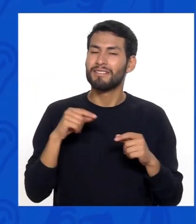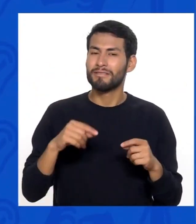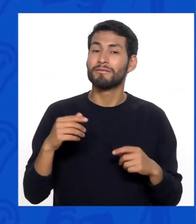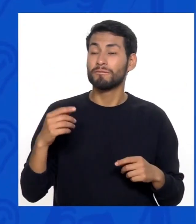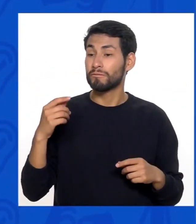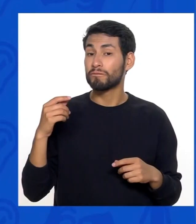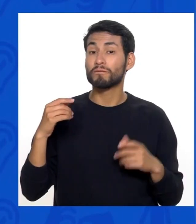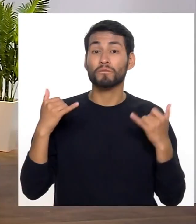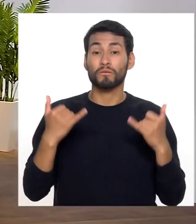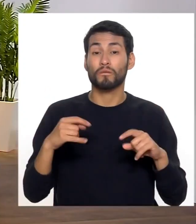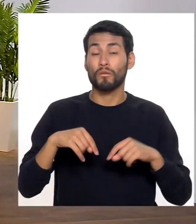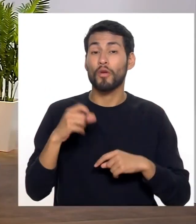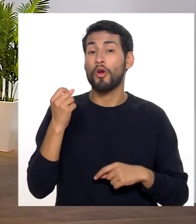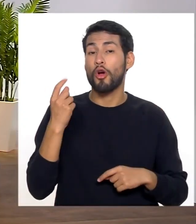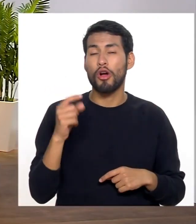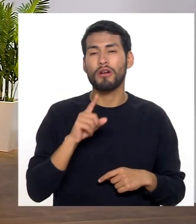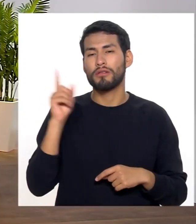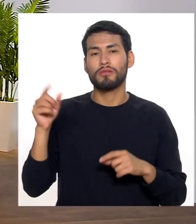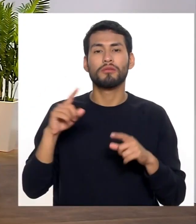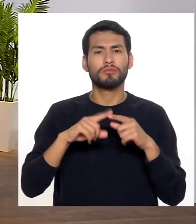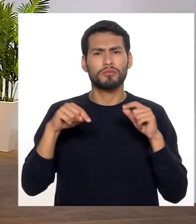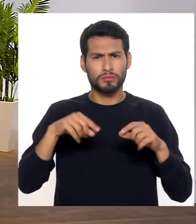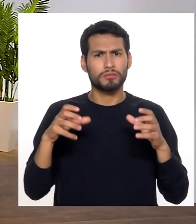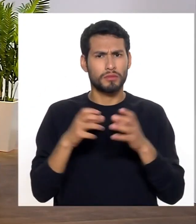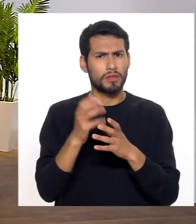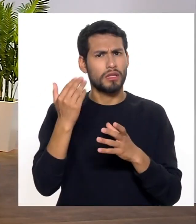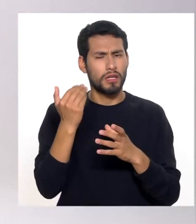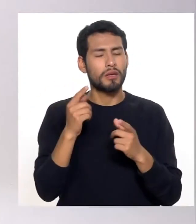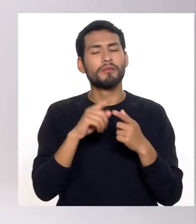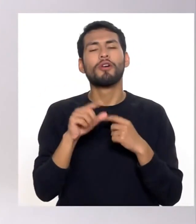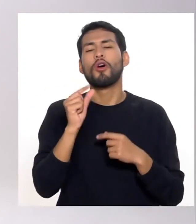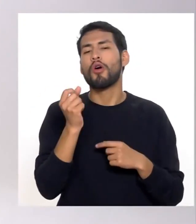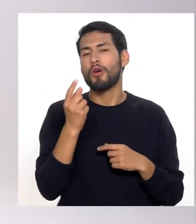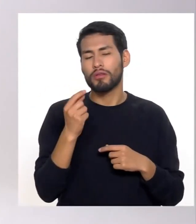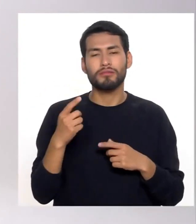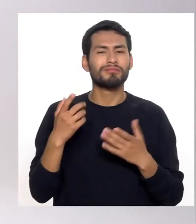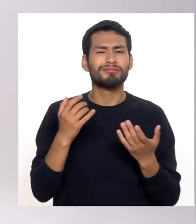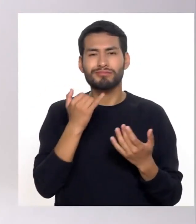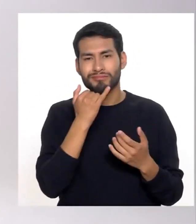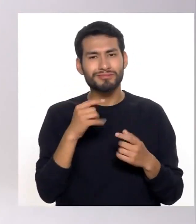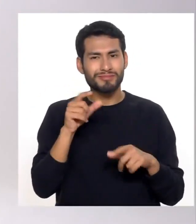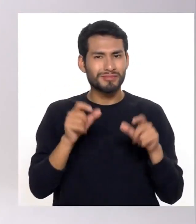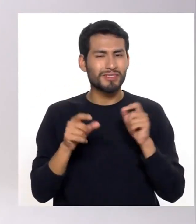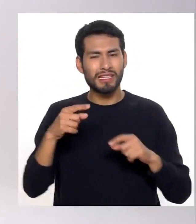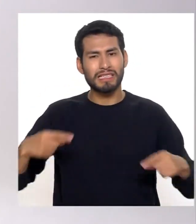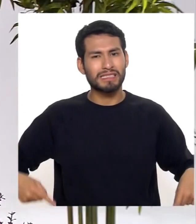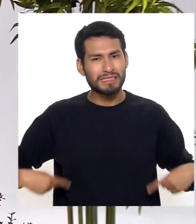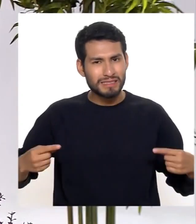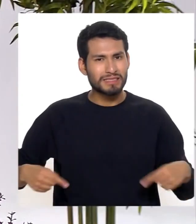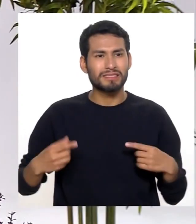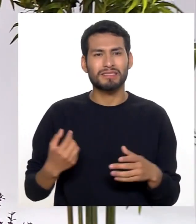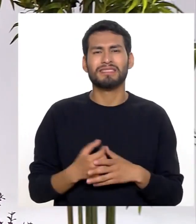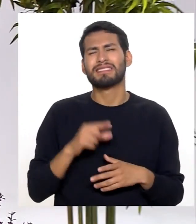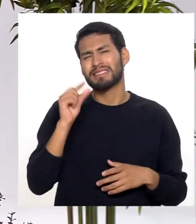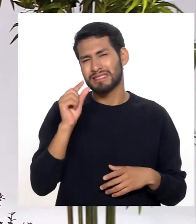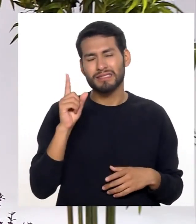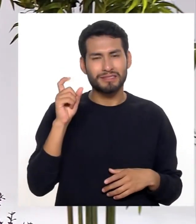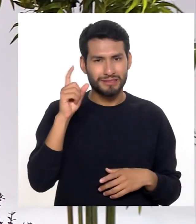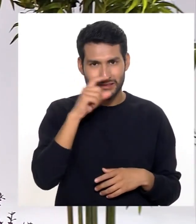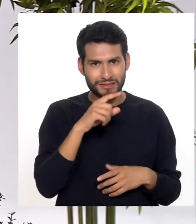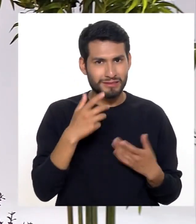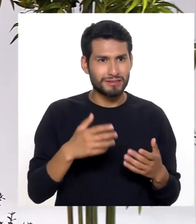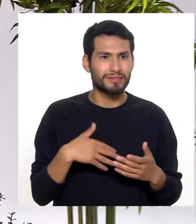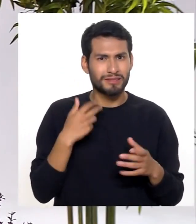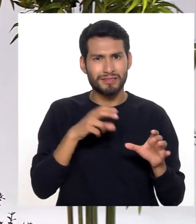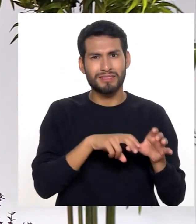con 11 chicos a Arequipa, pero la banda está entrenada por 15 chicos. Uh-huh. Lo que pasa es que como son usuarios de silla de ruedas, es un poco difícil a